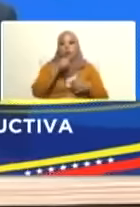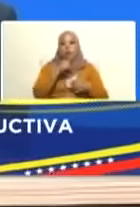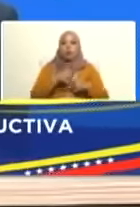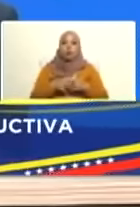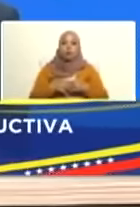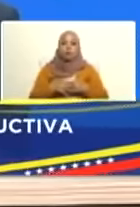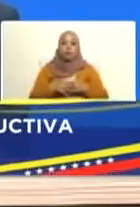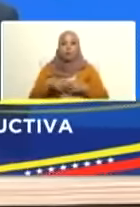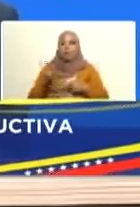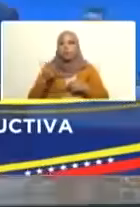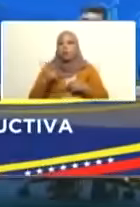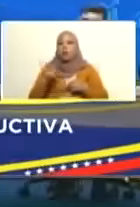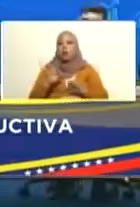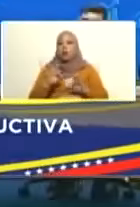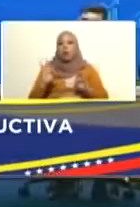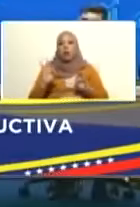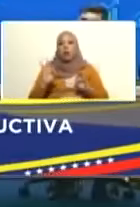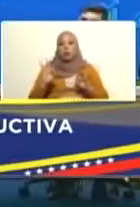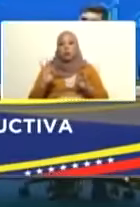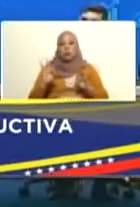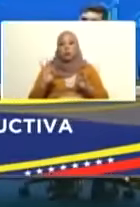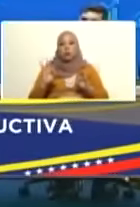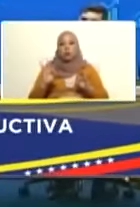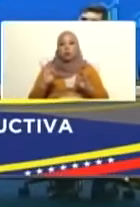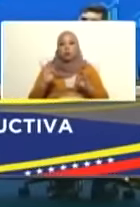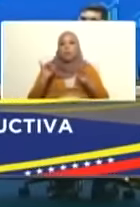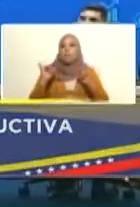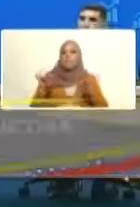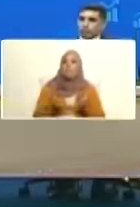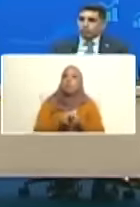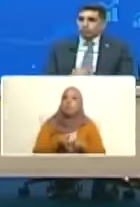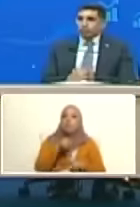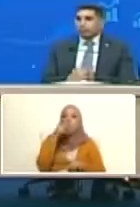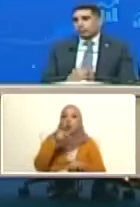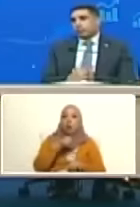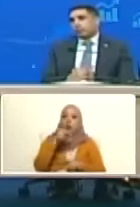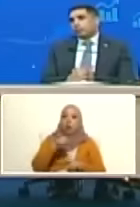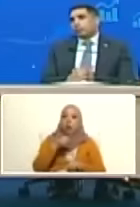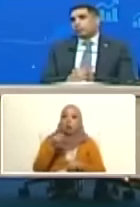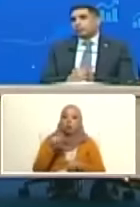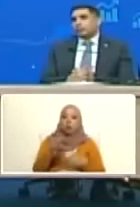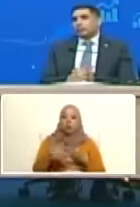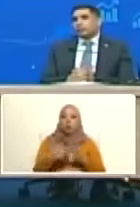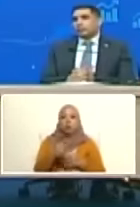No necesitamos ser del mismo partido político.